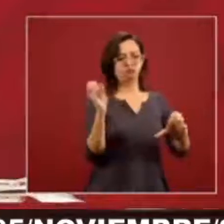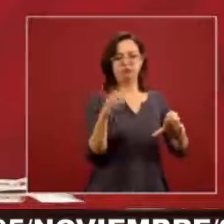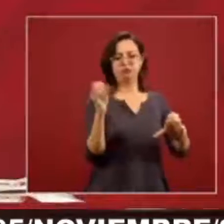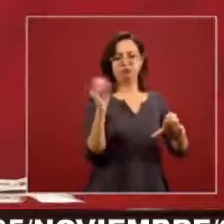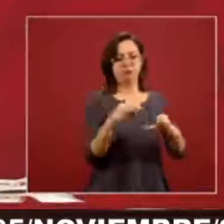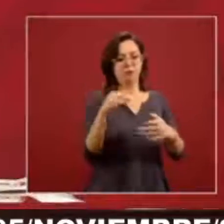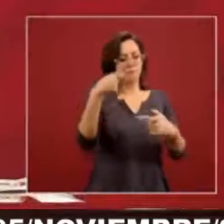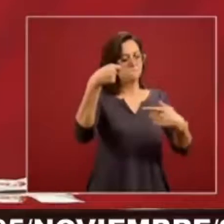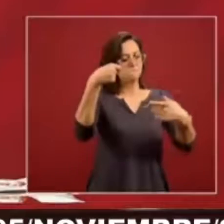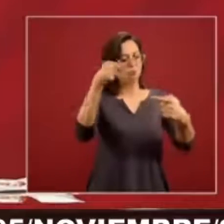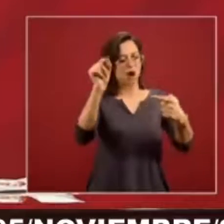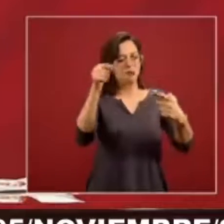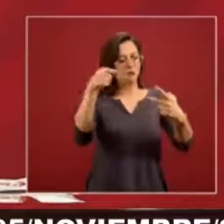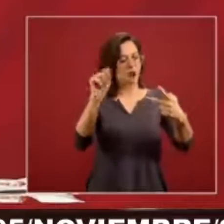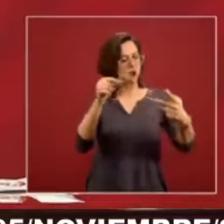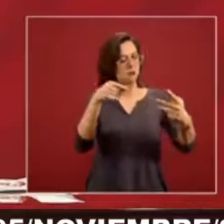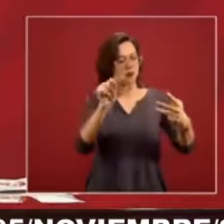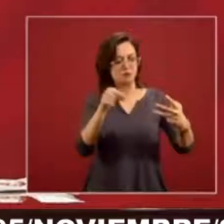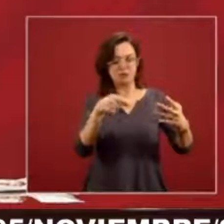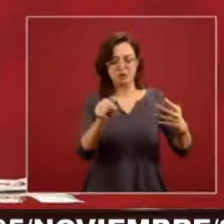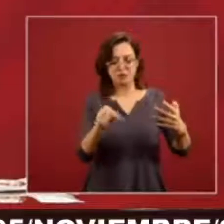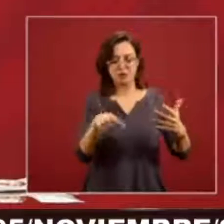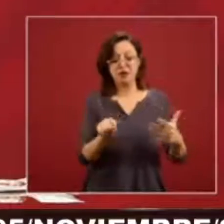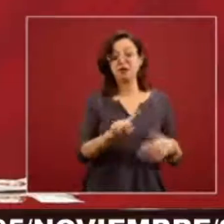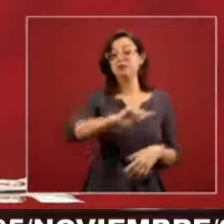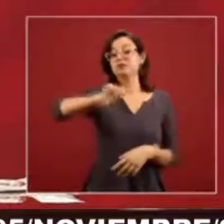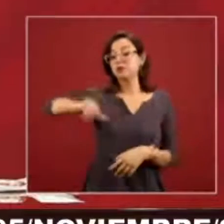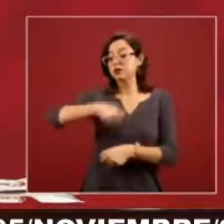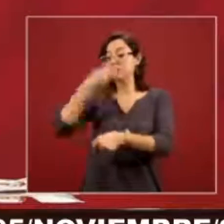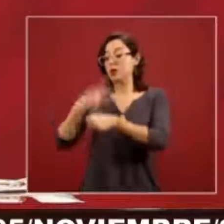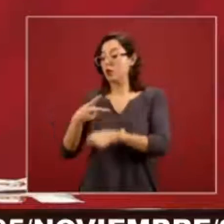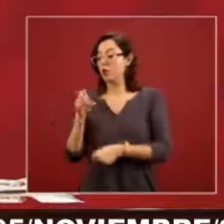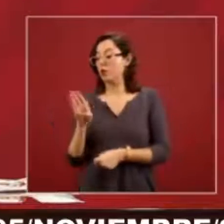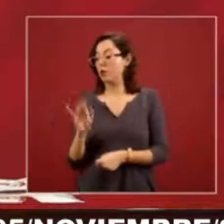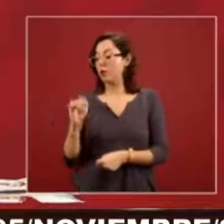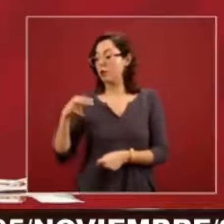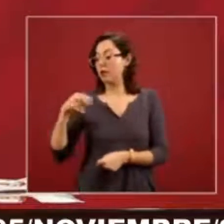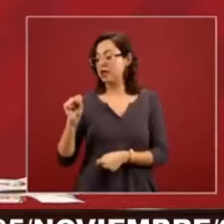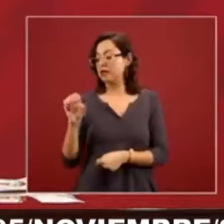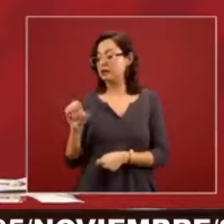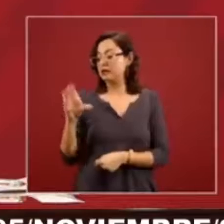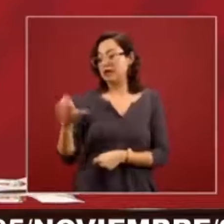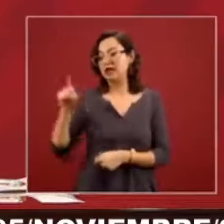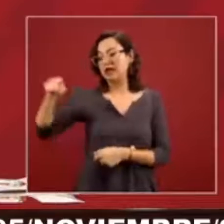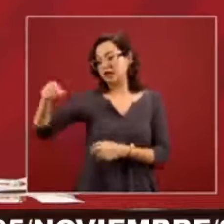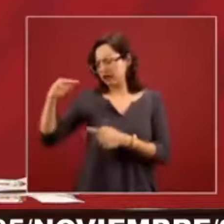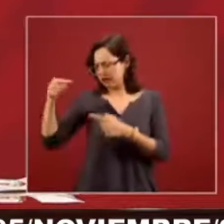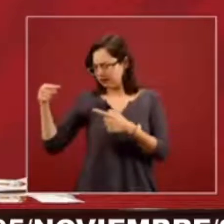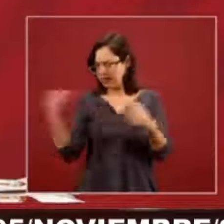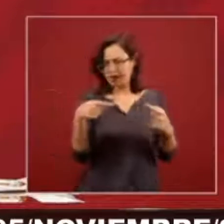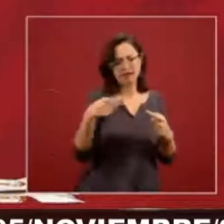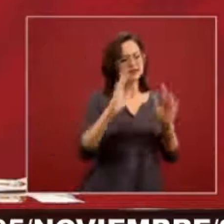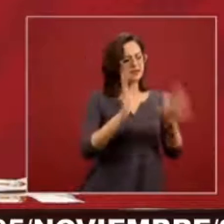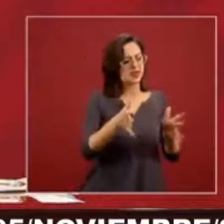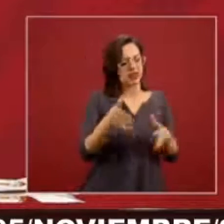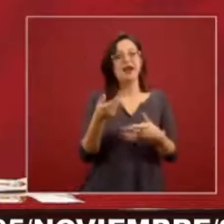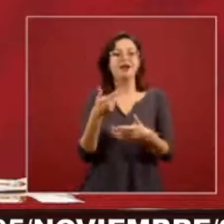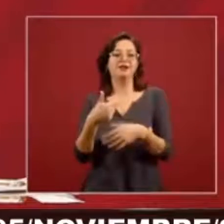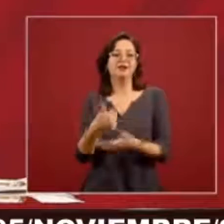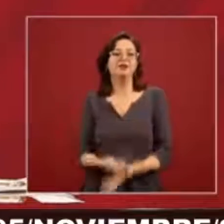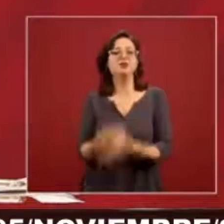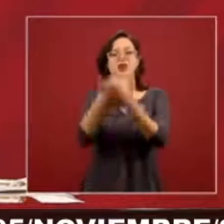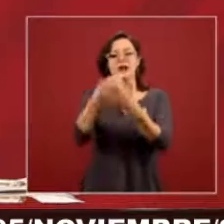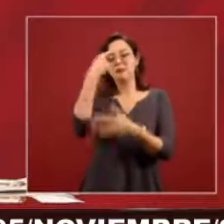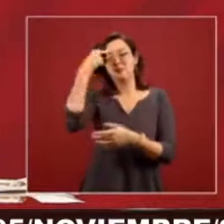bases y que no vayan a haber duplicidades. Pero con esa intención, que sean mucho más las mexicanas y los mexicanos